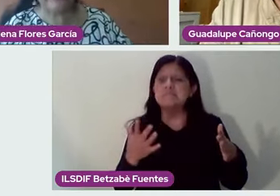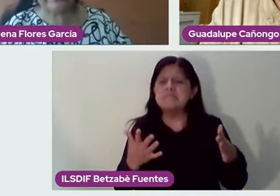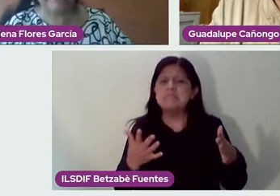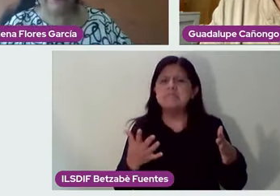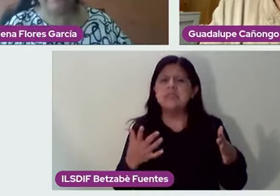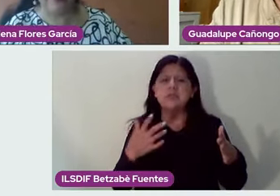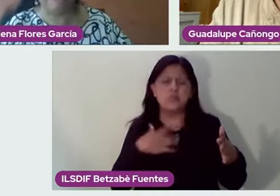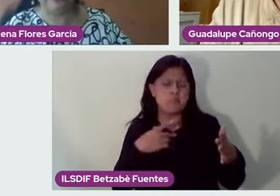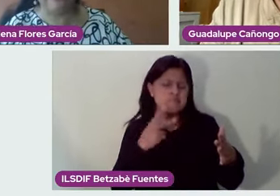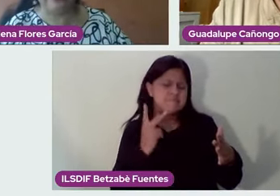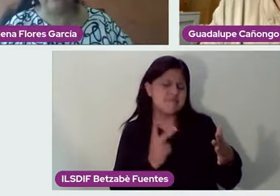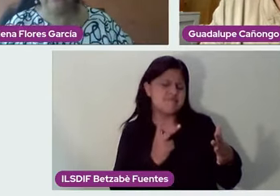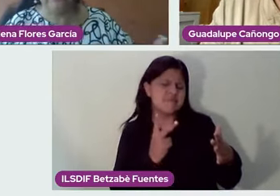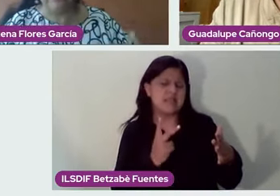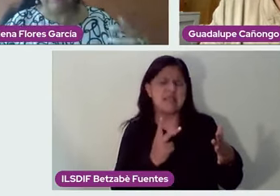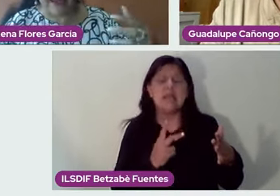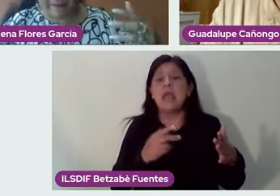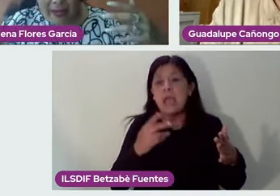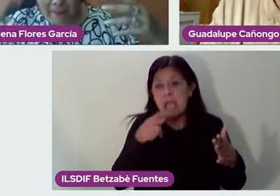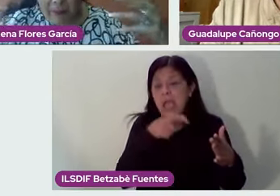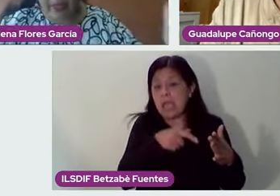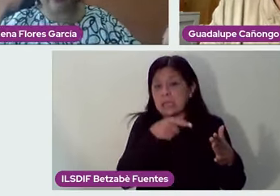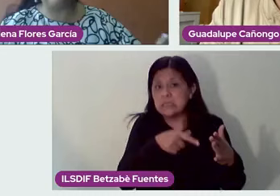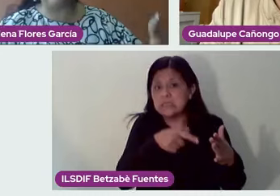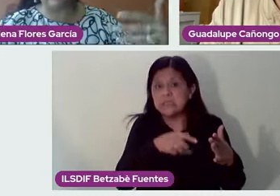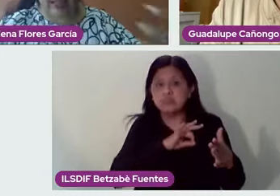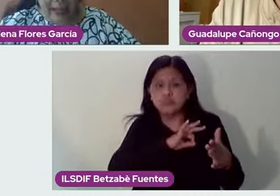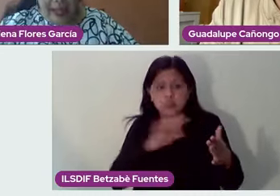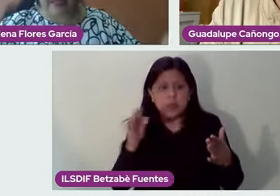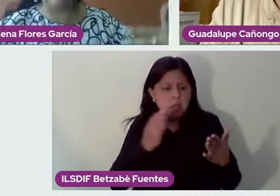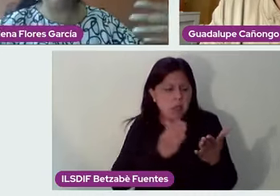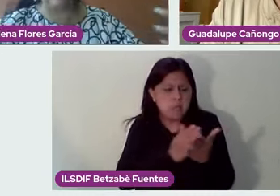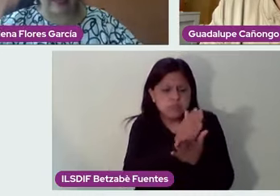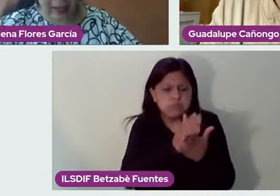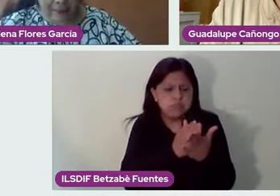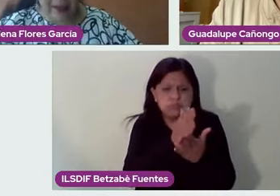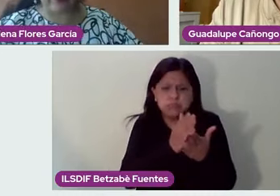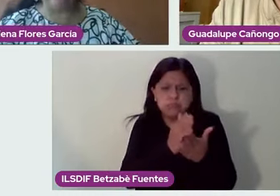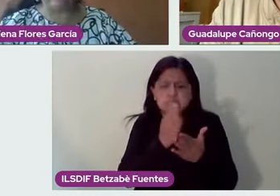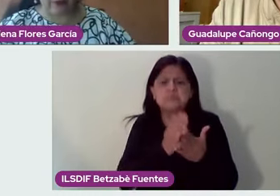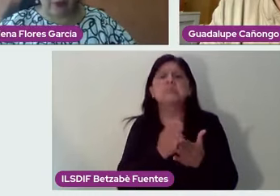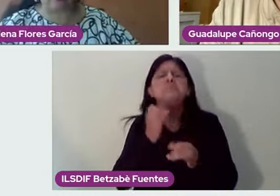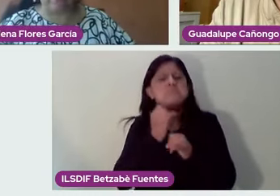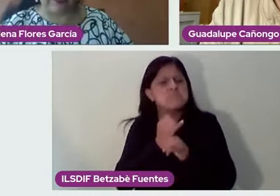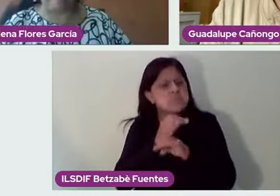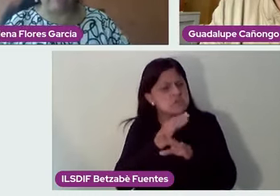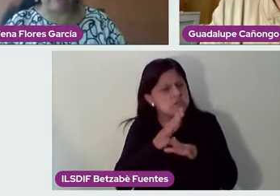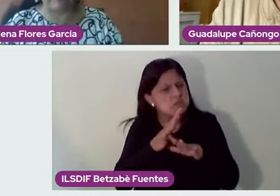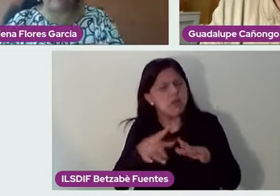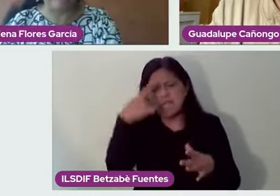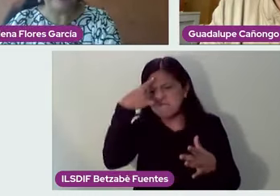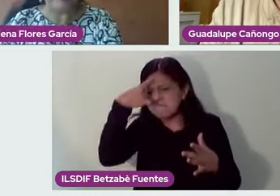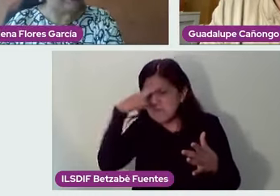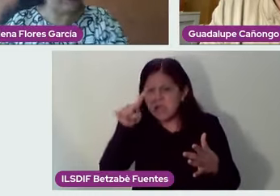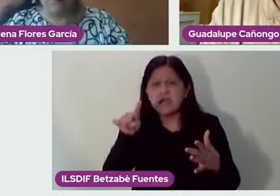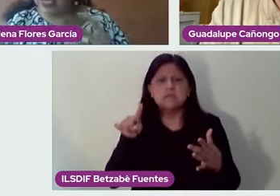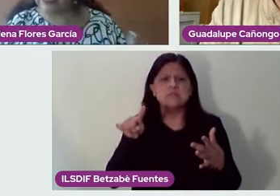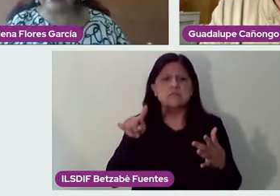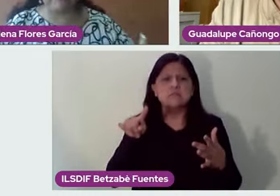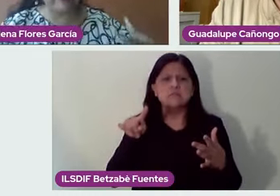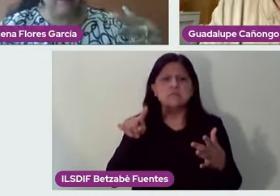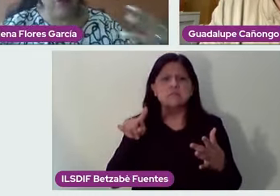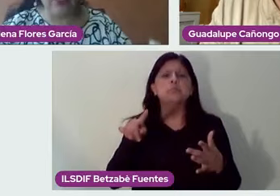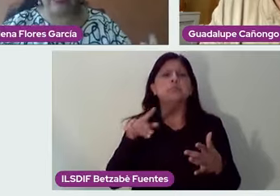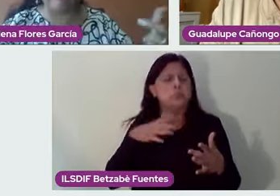muy accesible realmente, ¿no? Para poder ir indagar y recabar y, ¿no? Recopilar información. Es